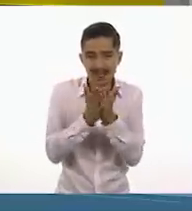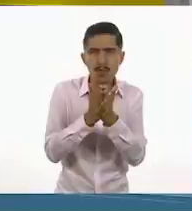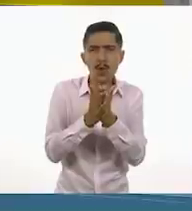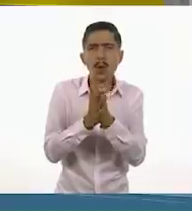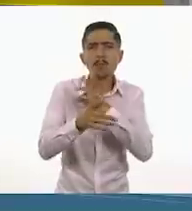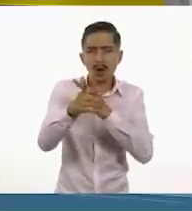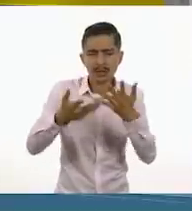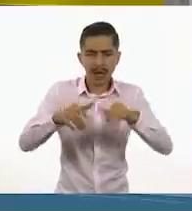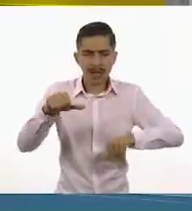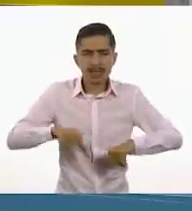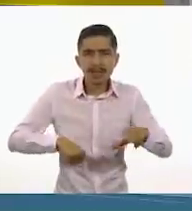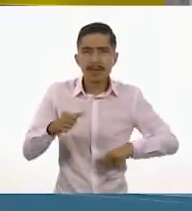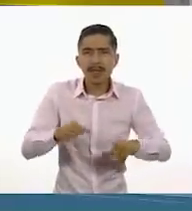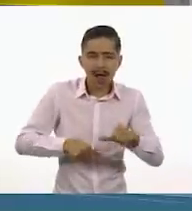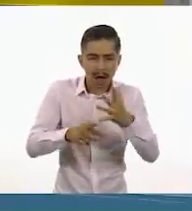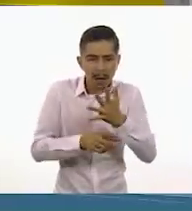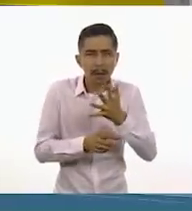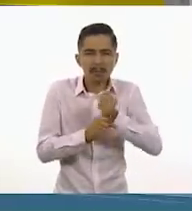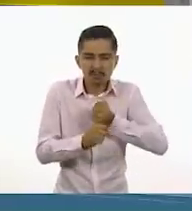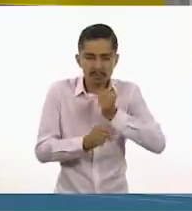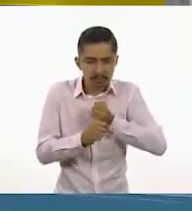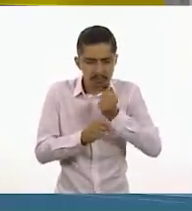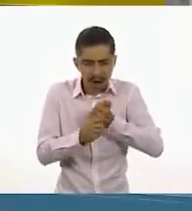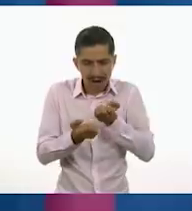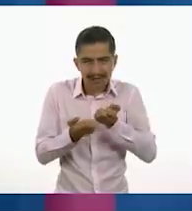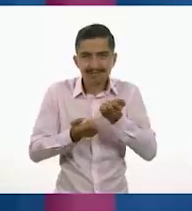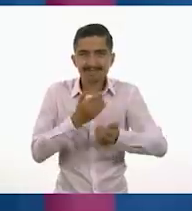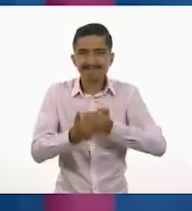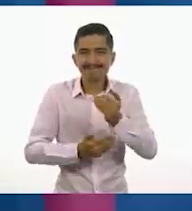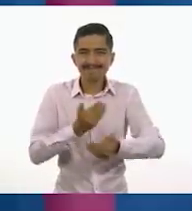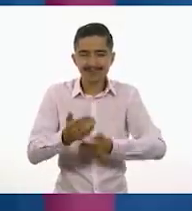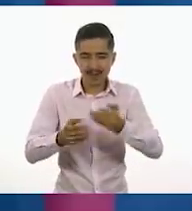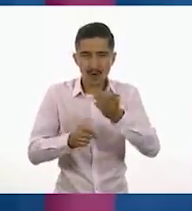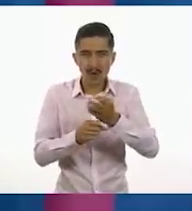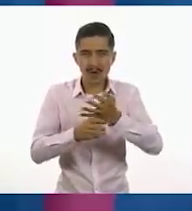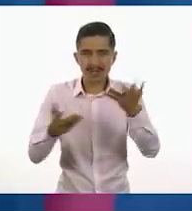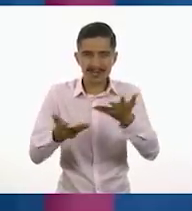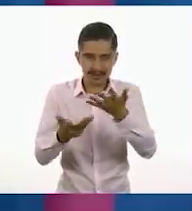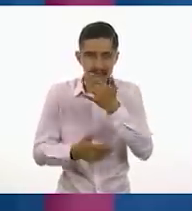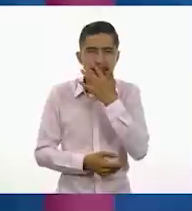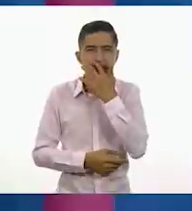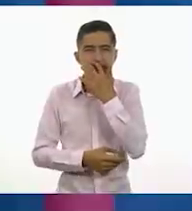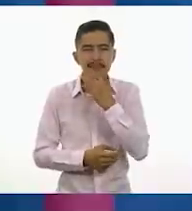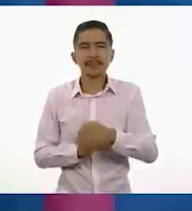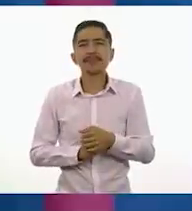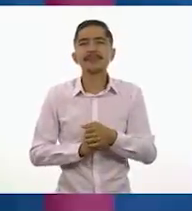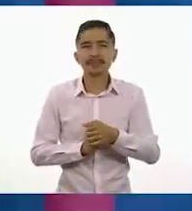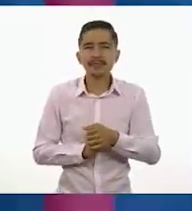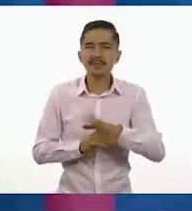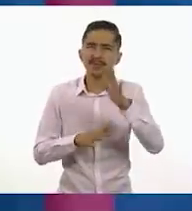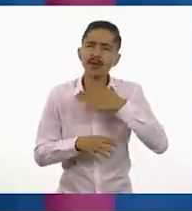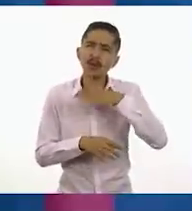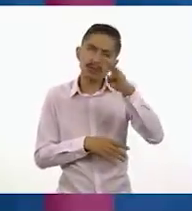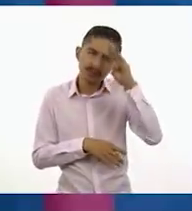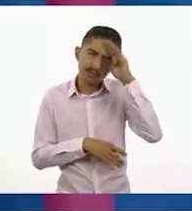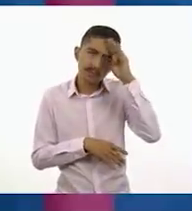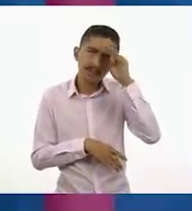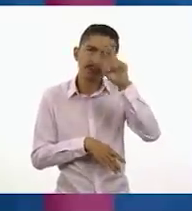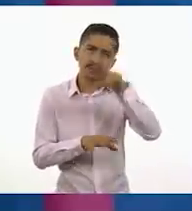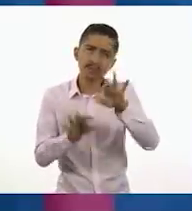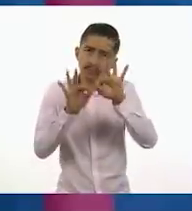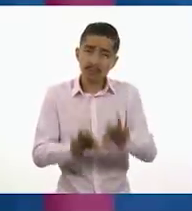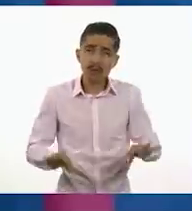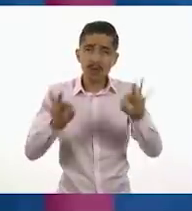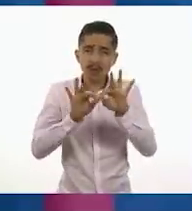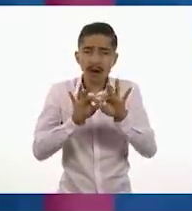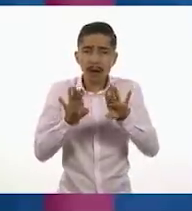realizar actividades como las que compartiremos en la sesión de hoy. Perfecto. Gaby, yo he estado pensando que es muy importante el tema de